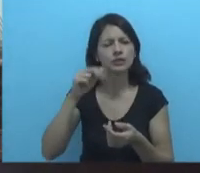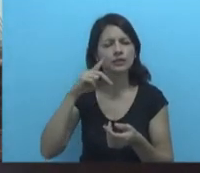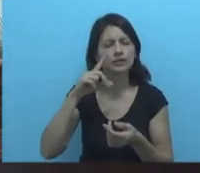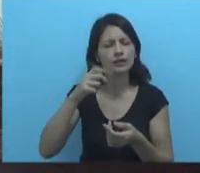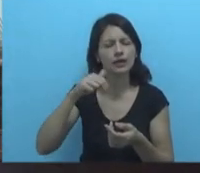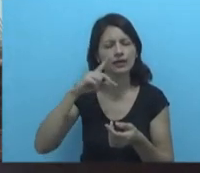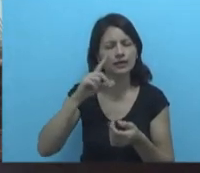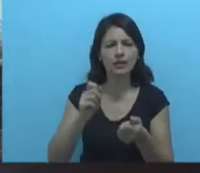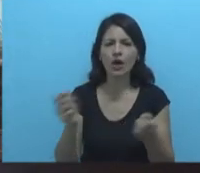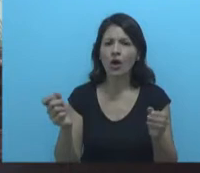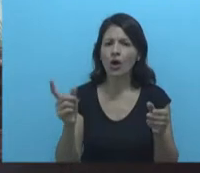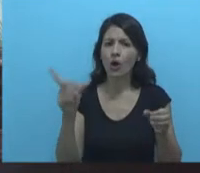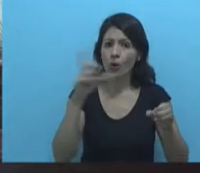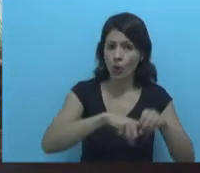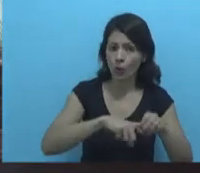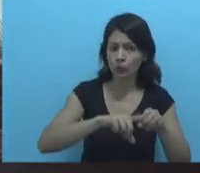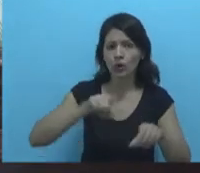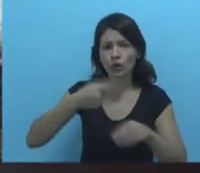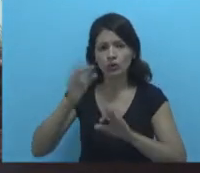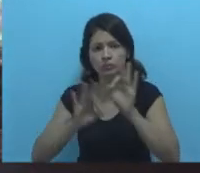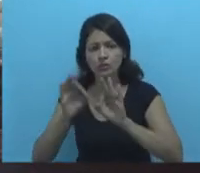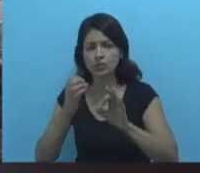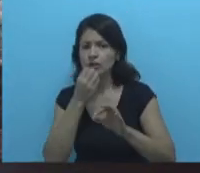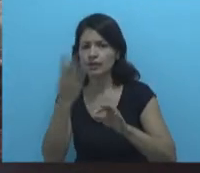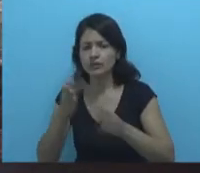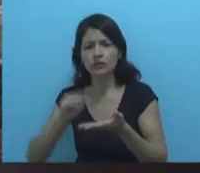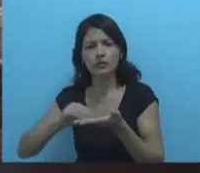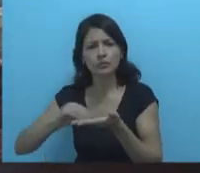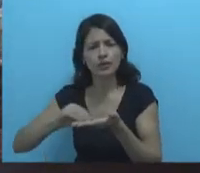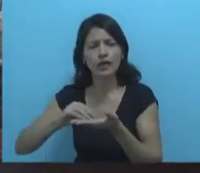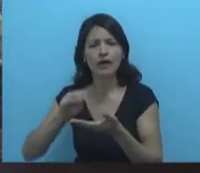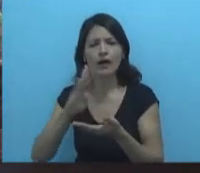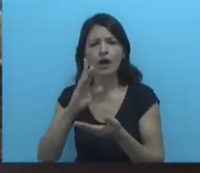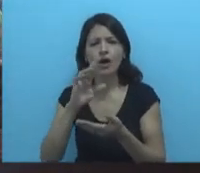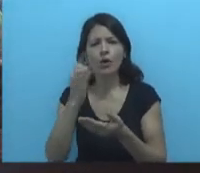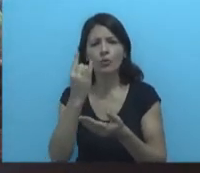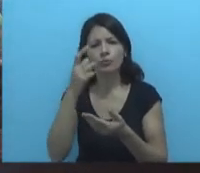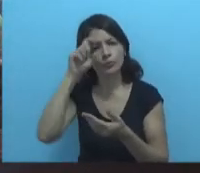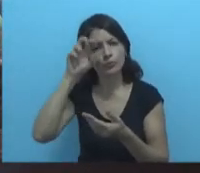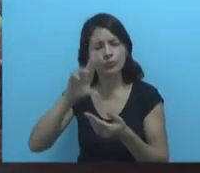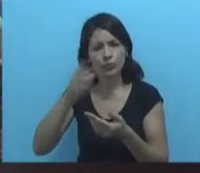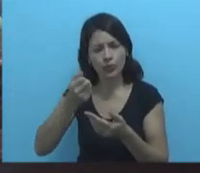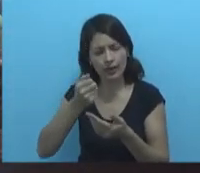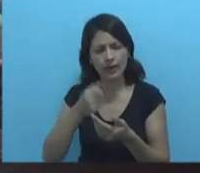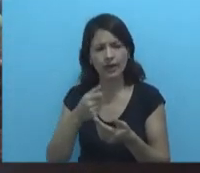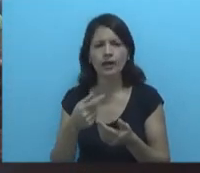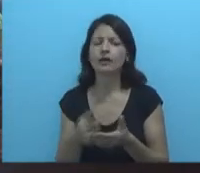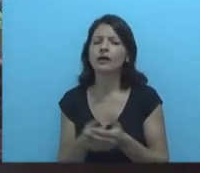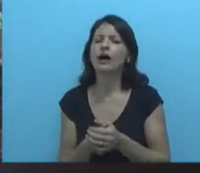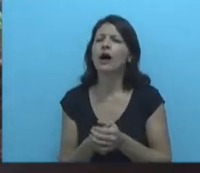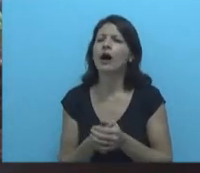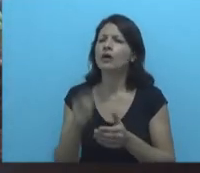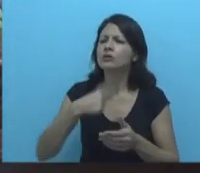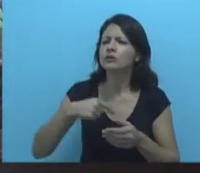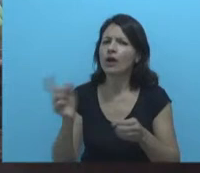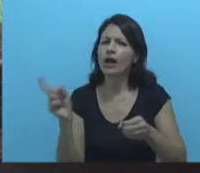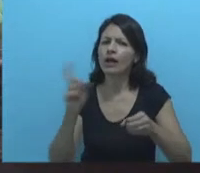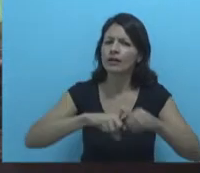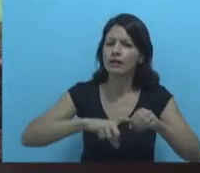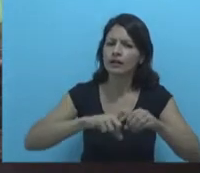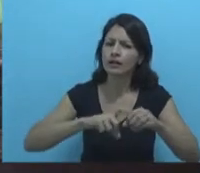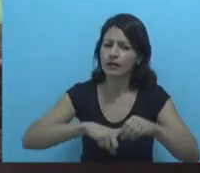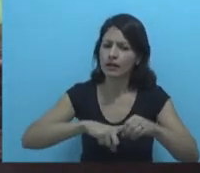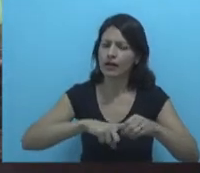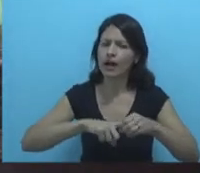declaración 43.012, diputada Bruera, por el cual esta Cámara declara su adhesión a la conmemoración del Día de Acción por